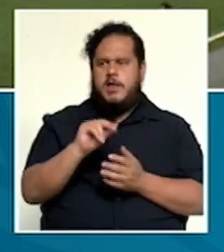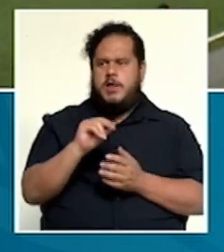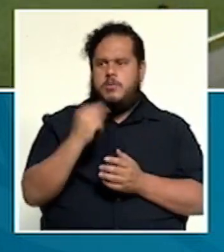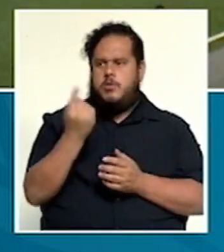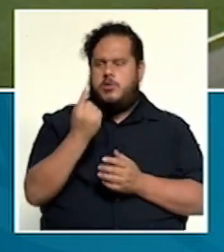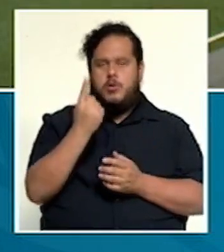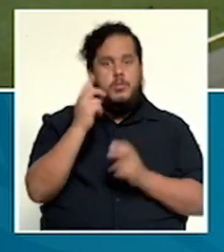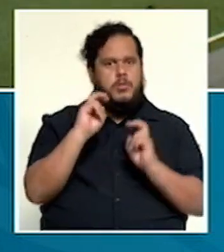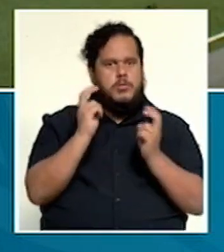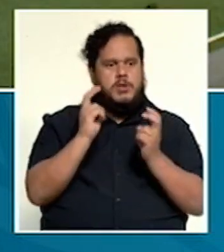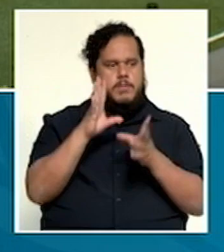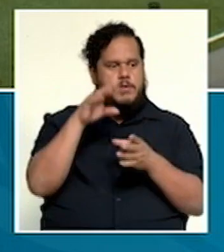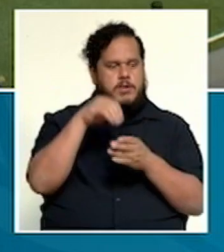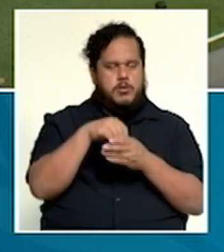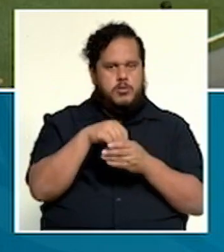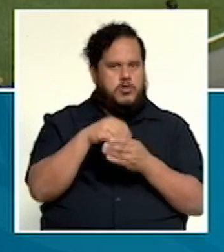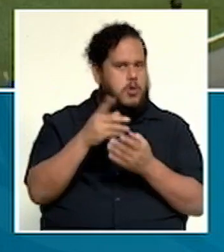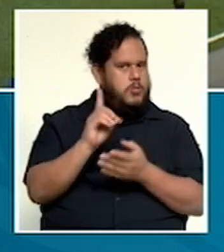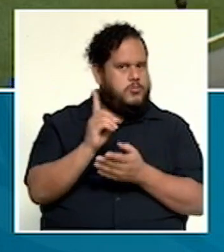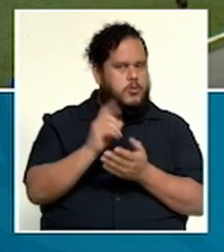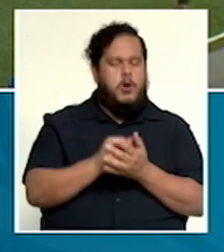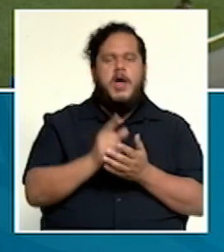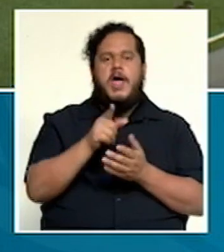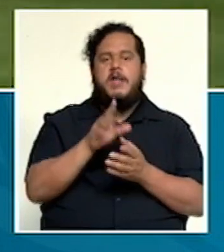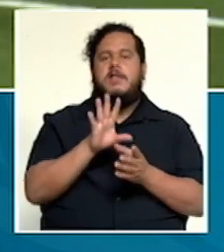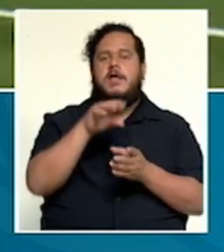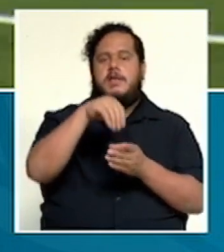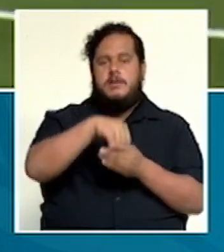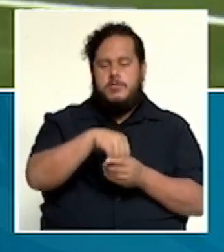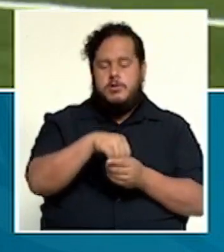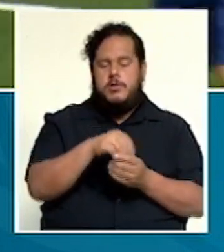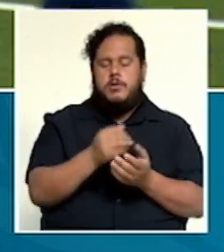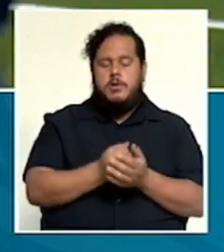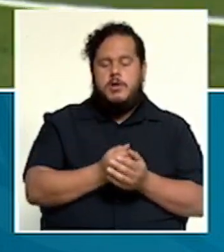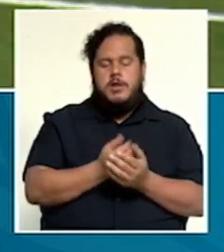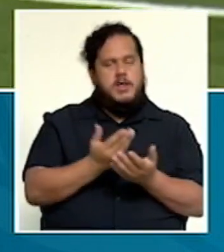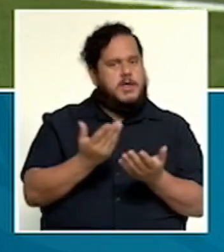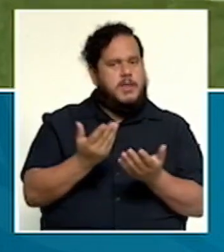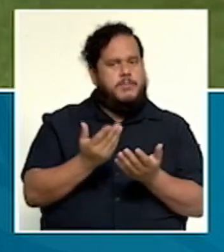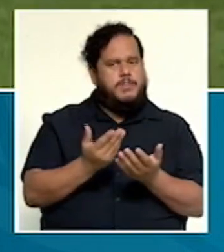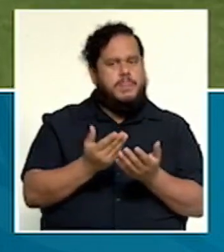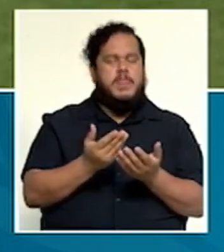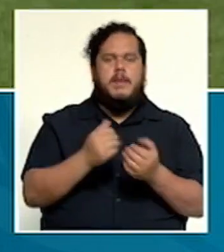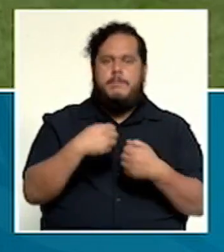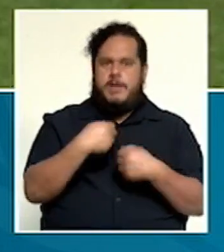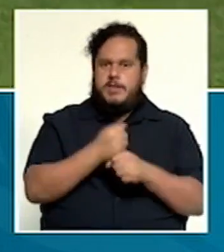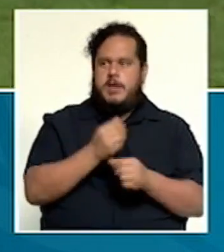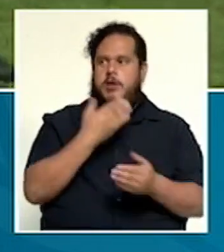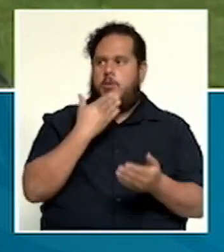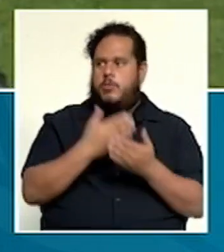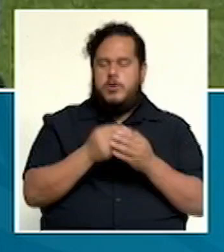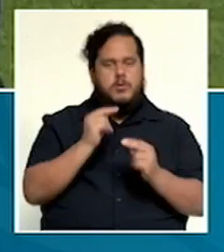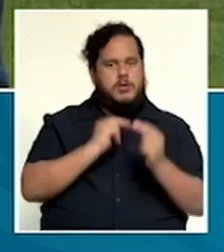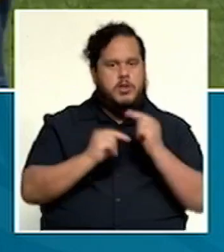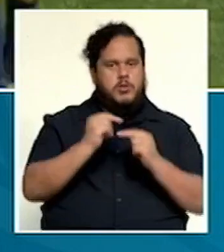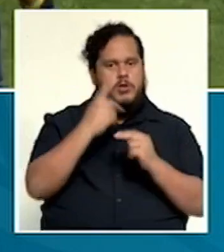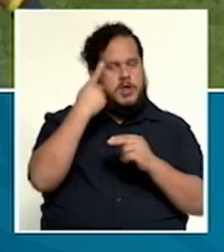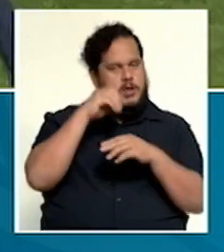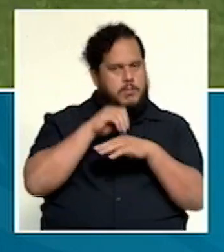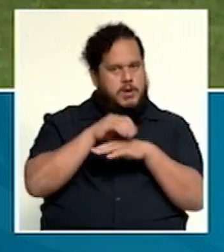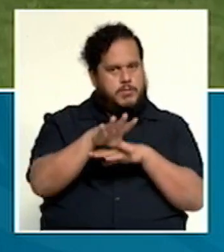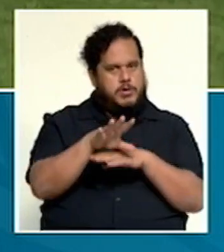tema de inclusión por inclusión, sino que es inclusión también por hacer buenos negocios y por proyectarse